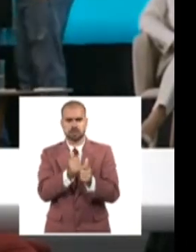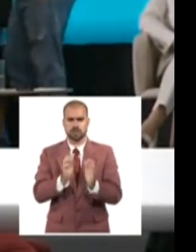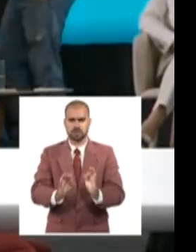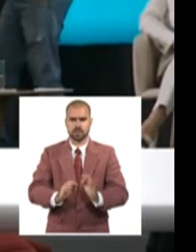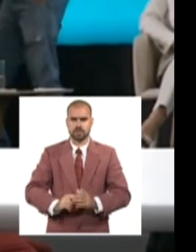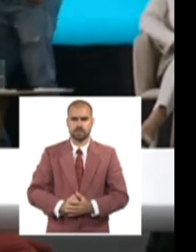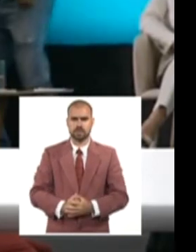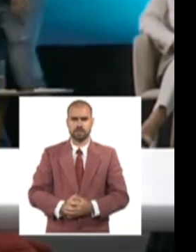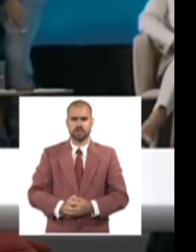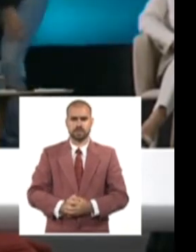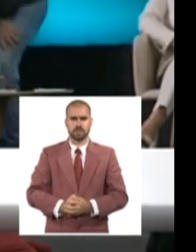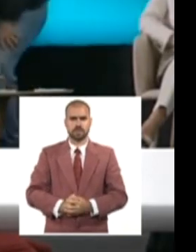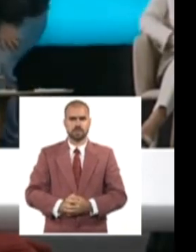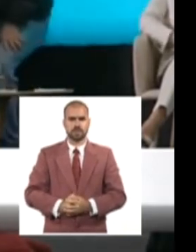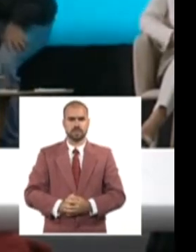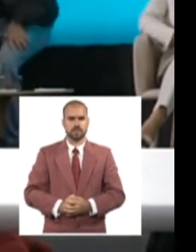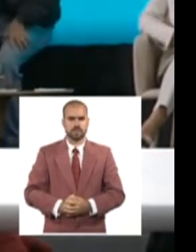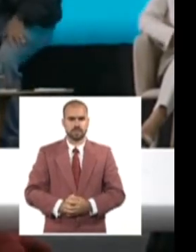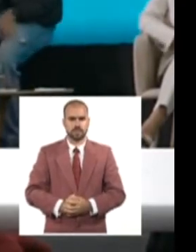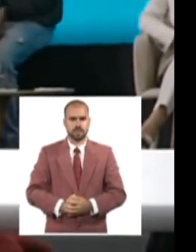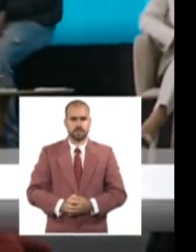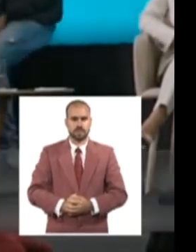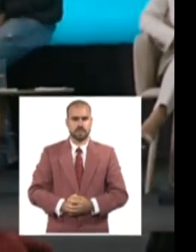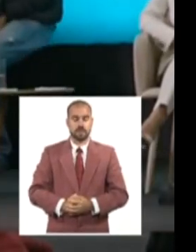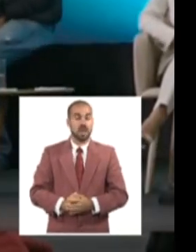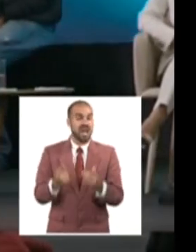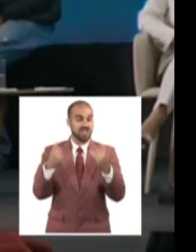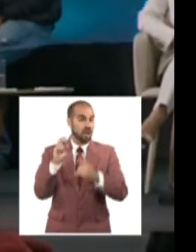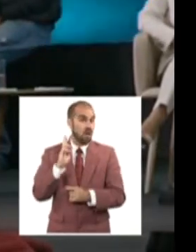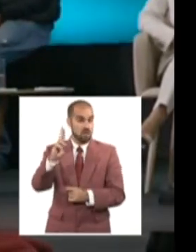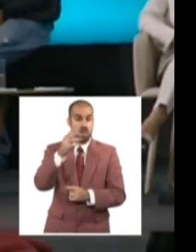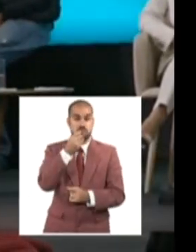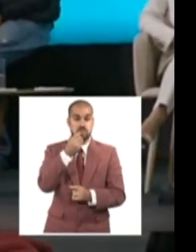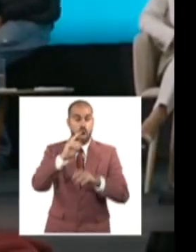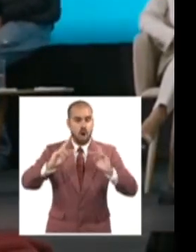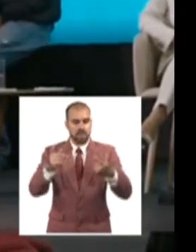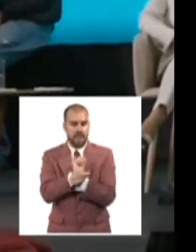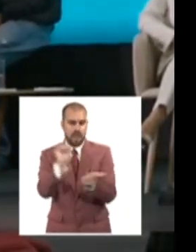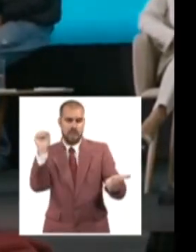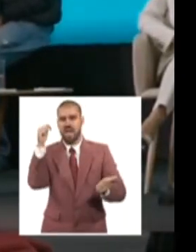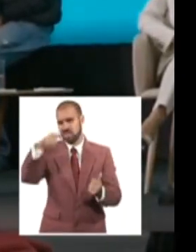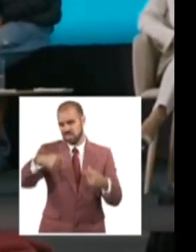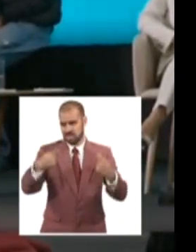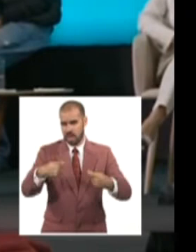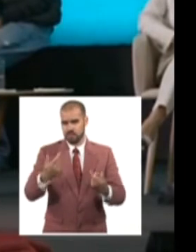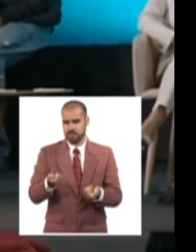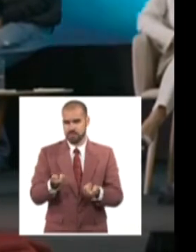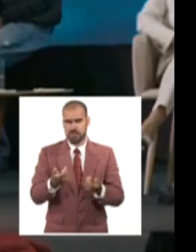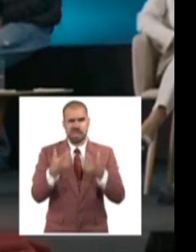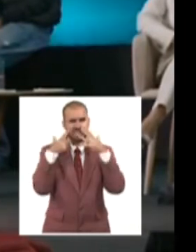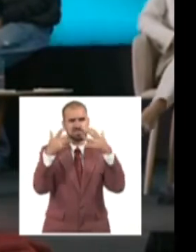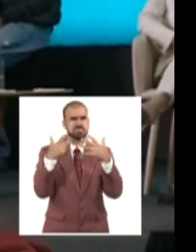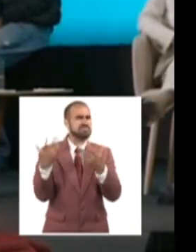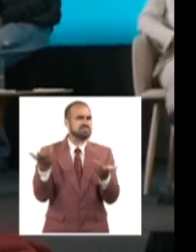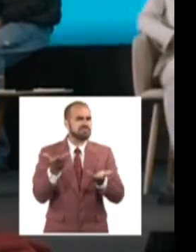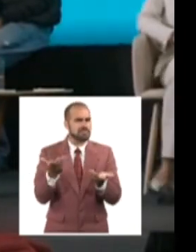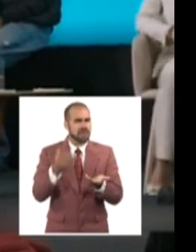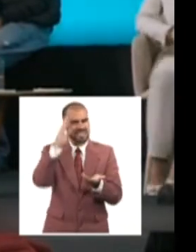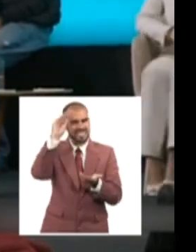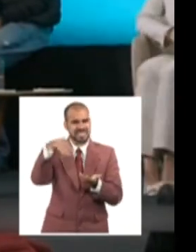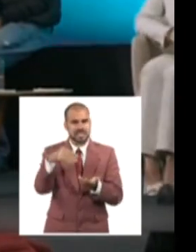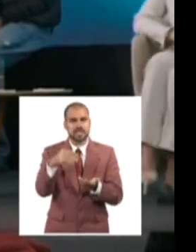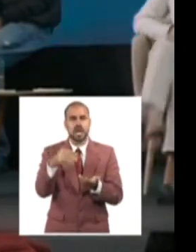es más que urgente restaurar la soberanía pero esto no se resume a la importantísima misión de resguardar